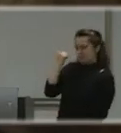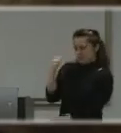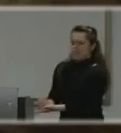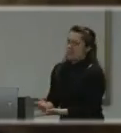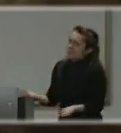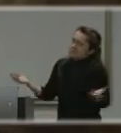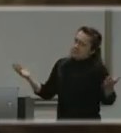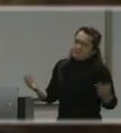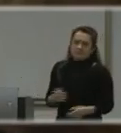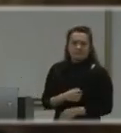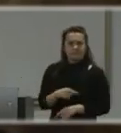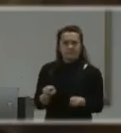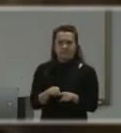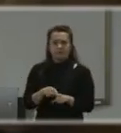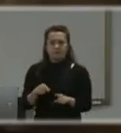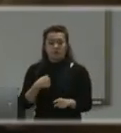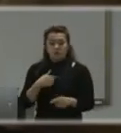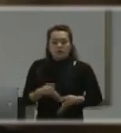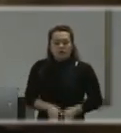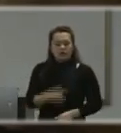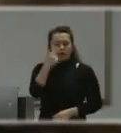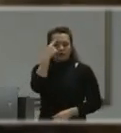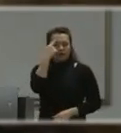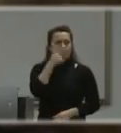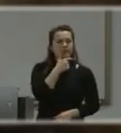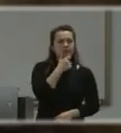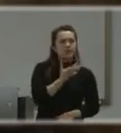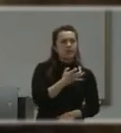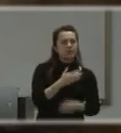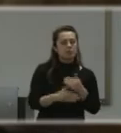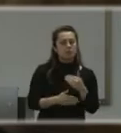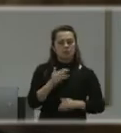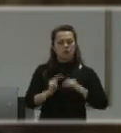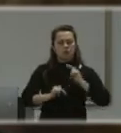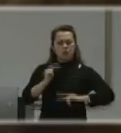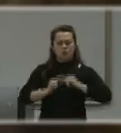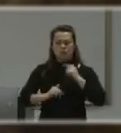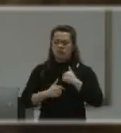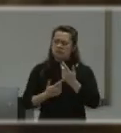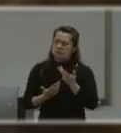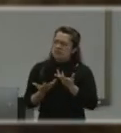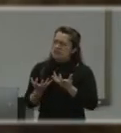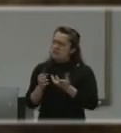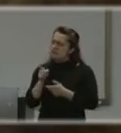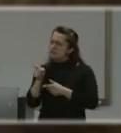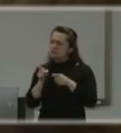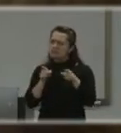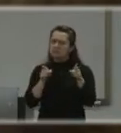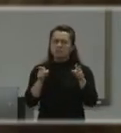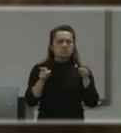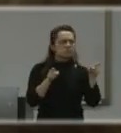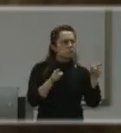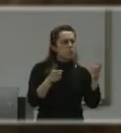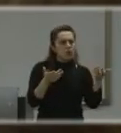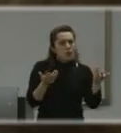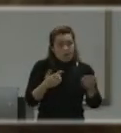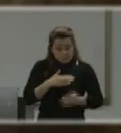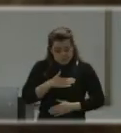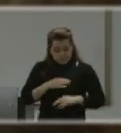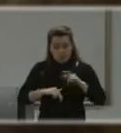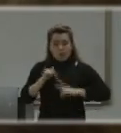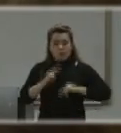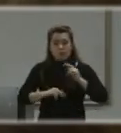sea, uno no nace con orientación sexual, uno va construyendo su mundo y me imagino que